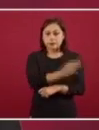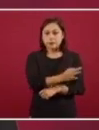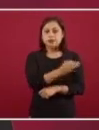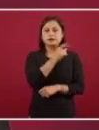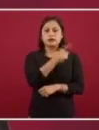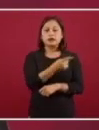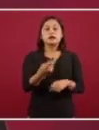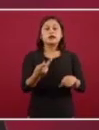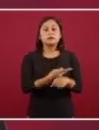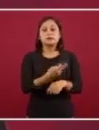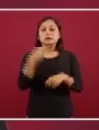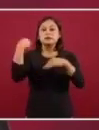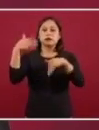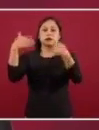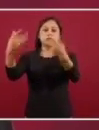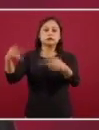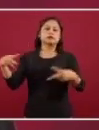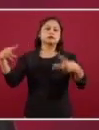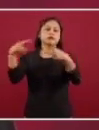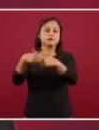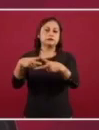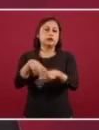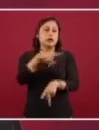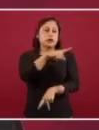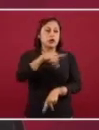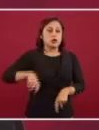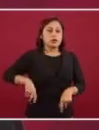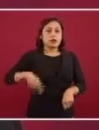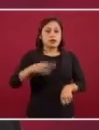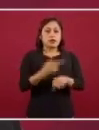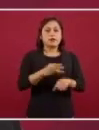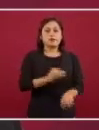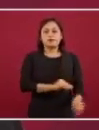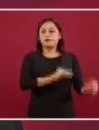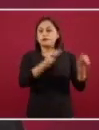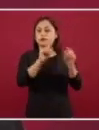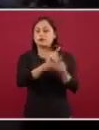se traslada al lugar de los hechos y hay